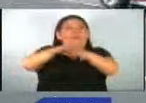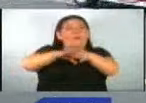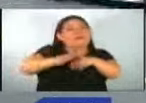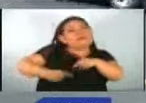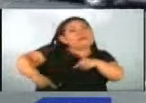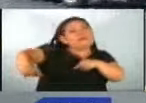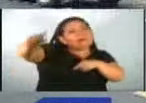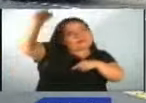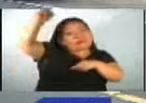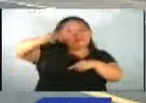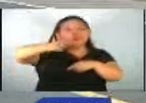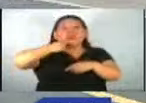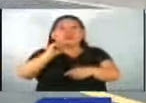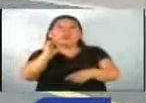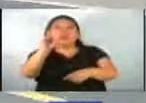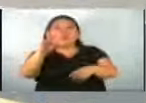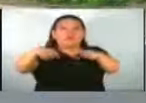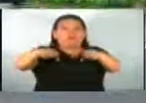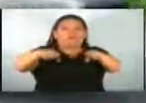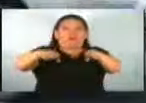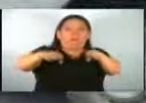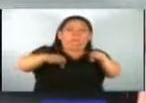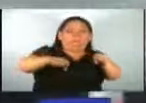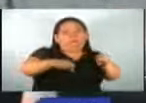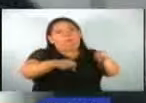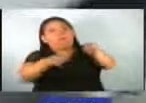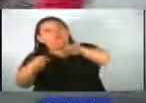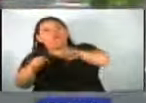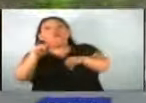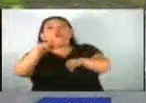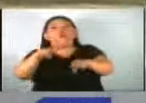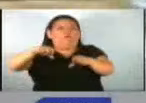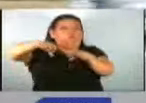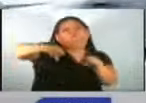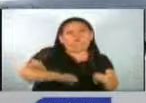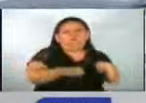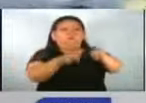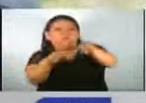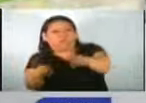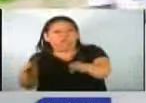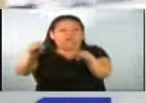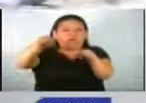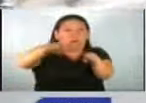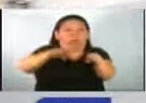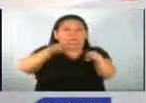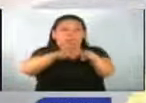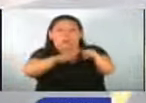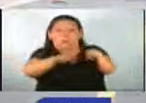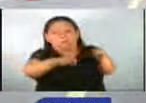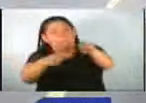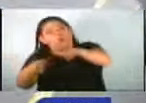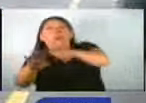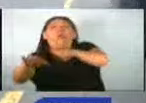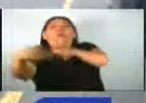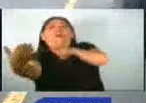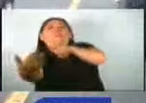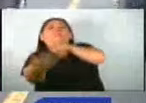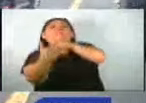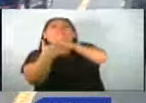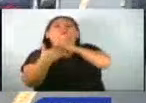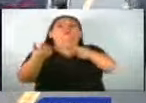los informes, el conductor se cayó de la motocicleta por ir sobrepasando en el carril derecho y fue arrollado por una rastra.